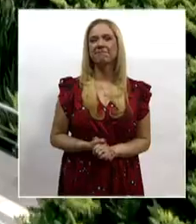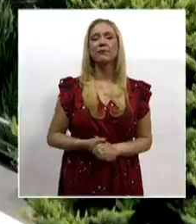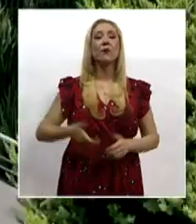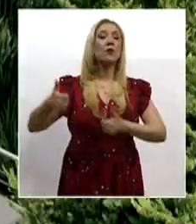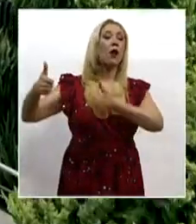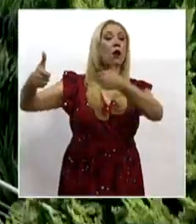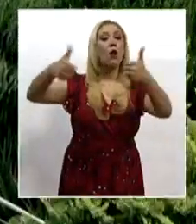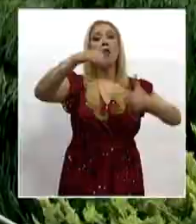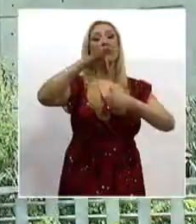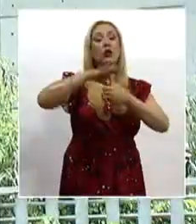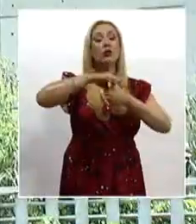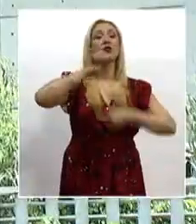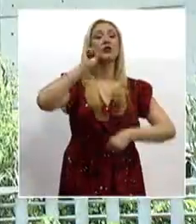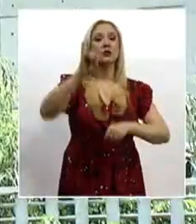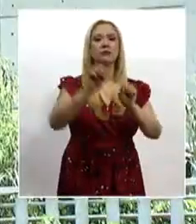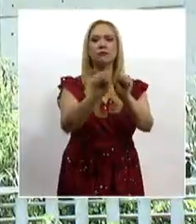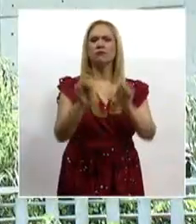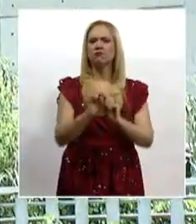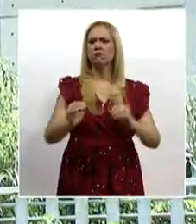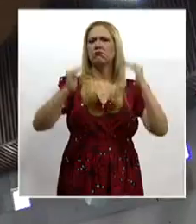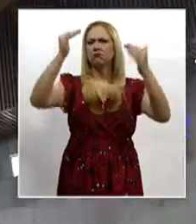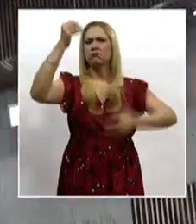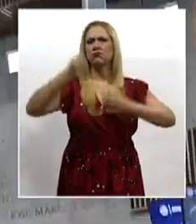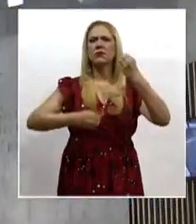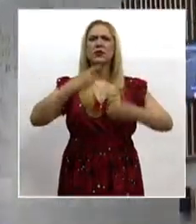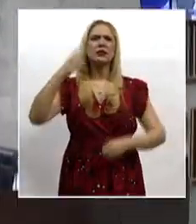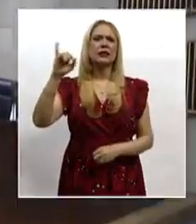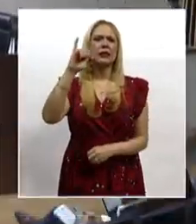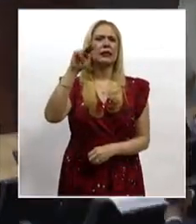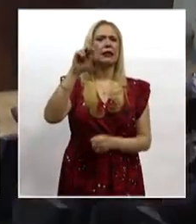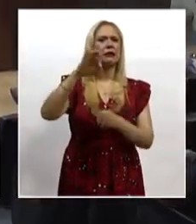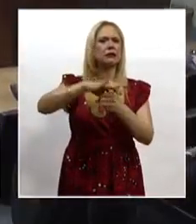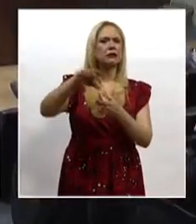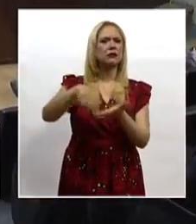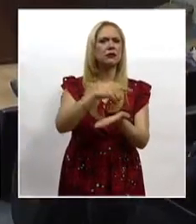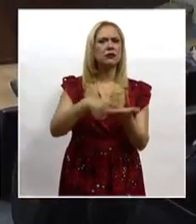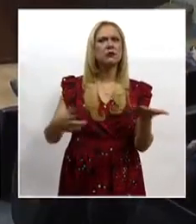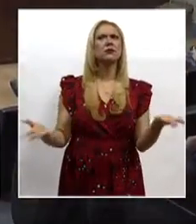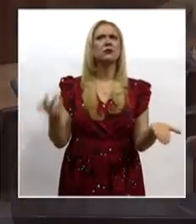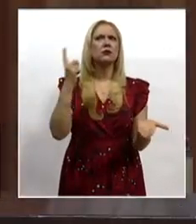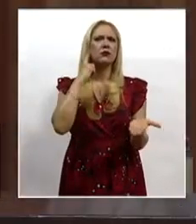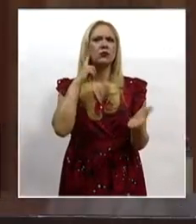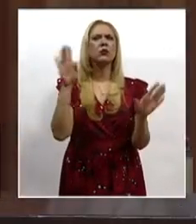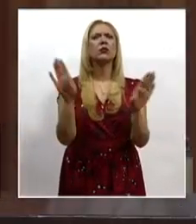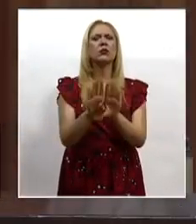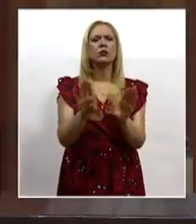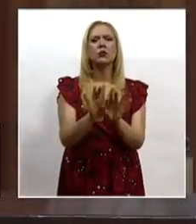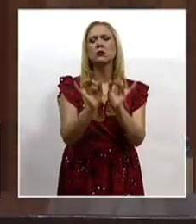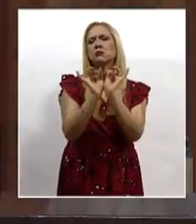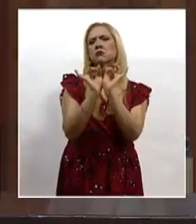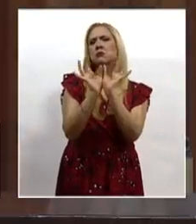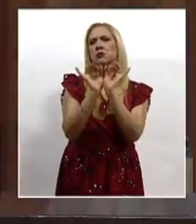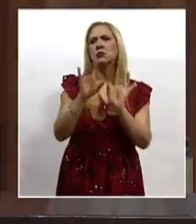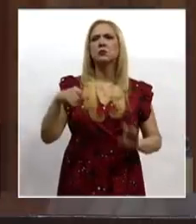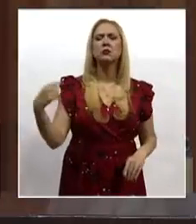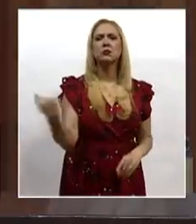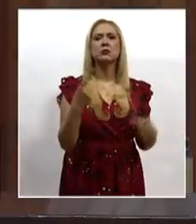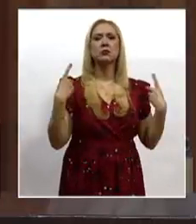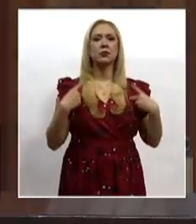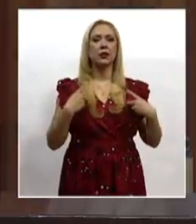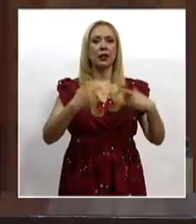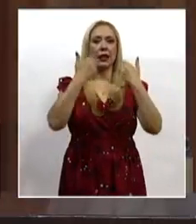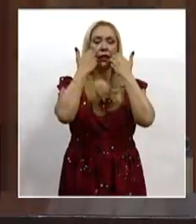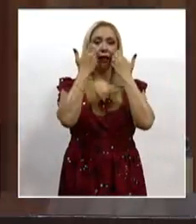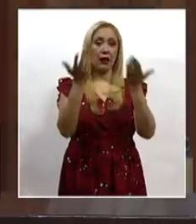de votos el acuerdo de la Comisión de Quejas del INE por el que se pronunció sobre los actos que podrían realizar los aspirantes a ocupar el cargo